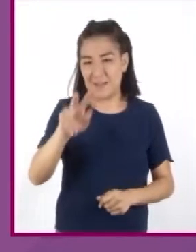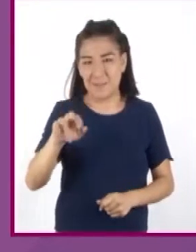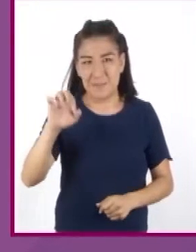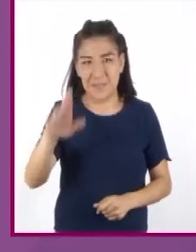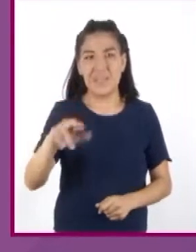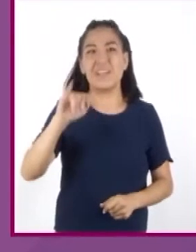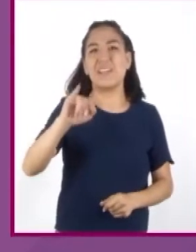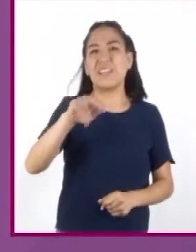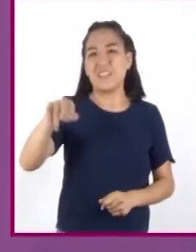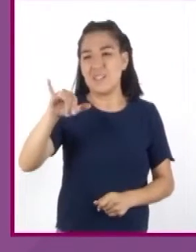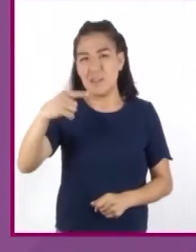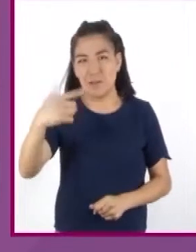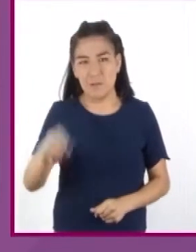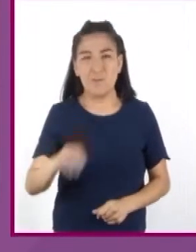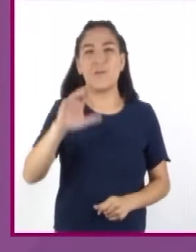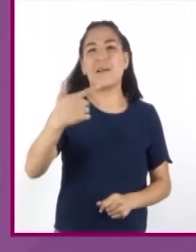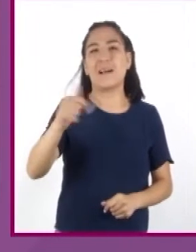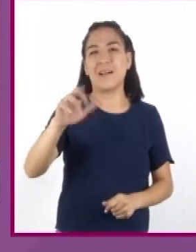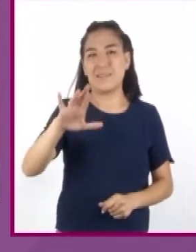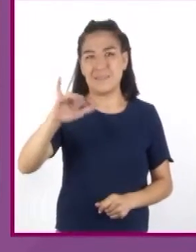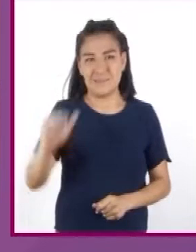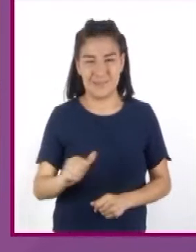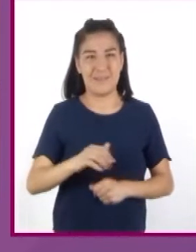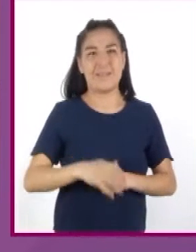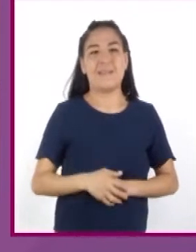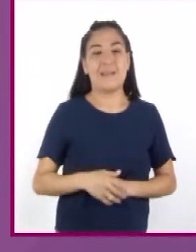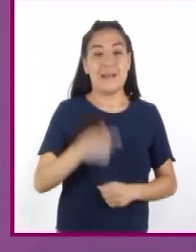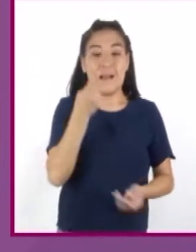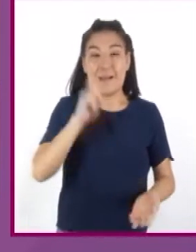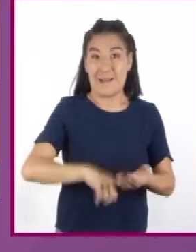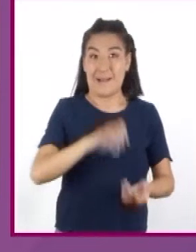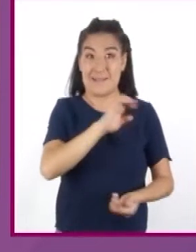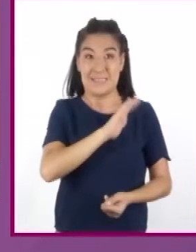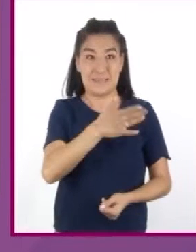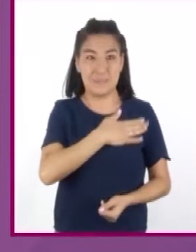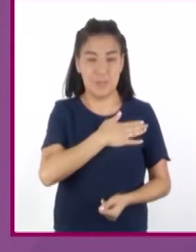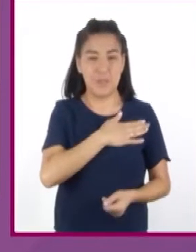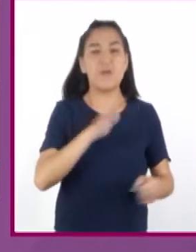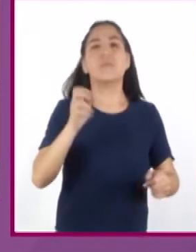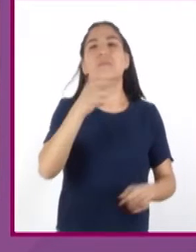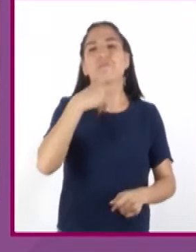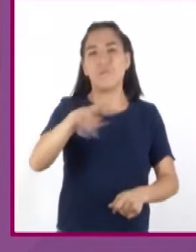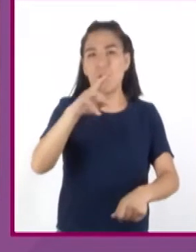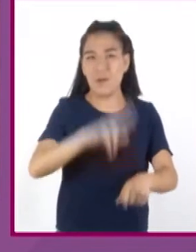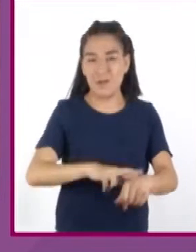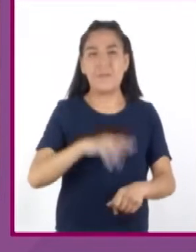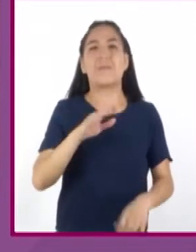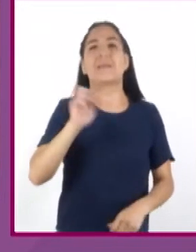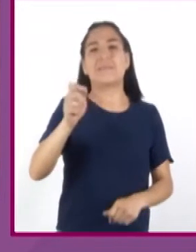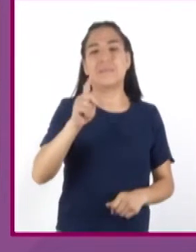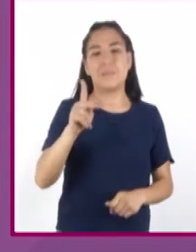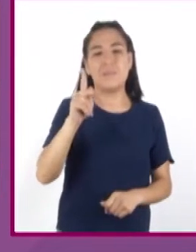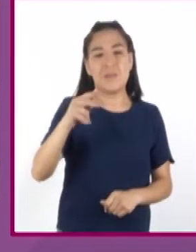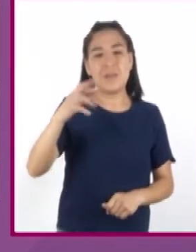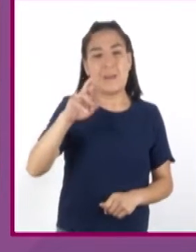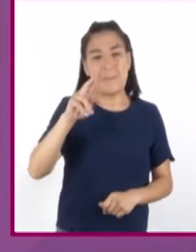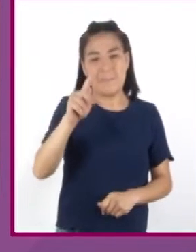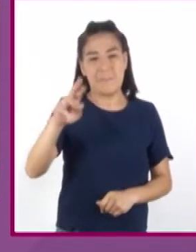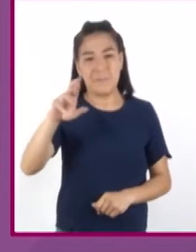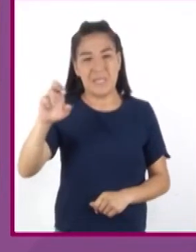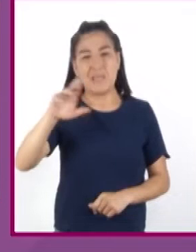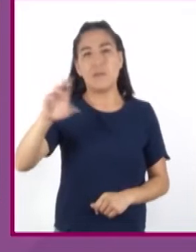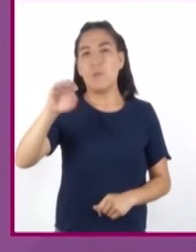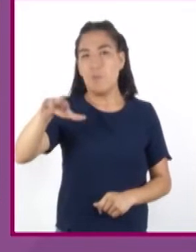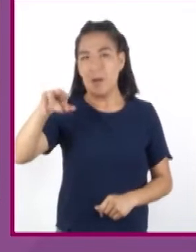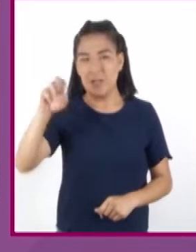Íñigo, Echeverría o García. Dentro del español vamos a encontrar un vocabulario prerromano, indoeuropeo, así como